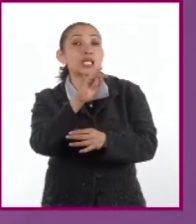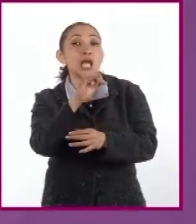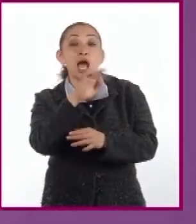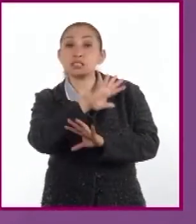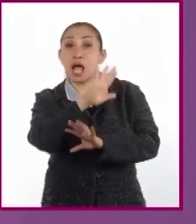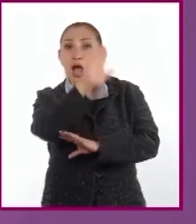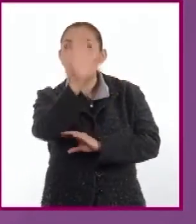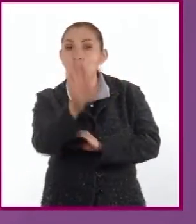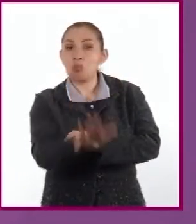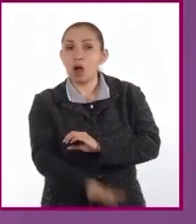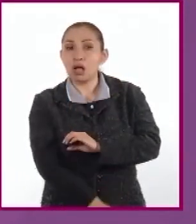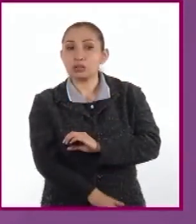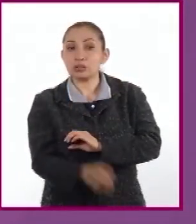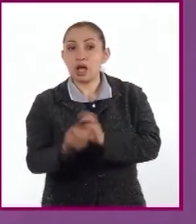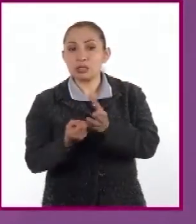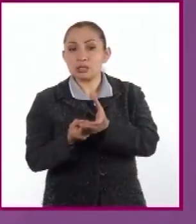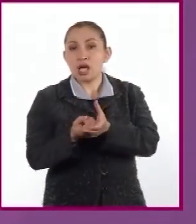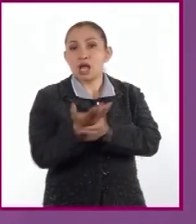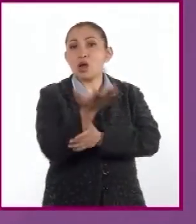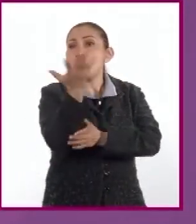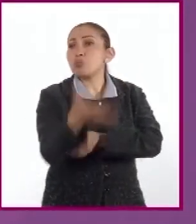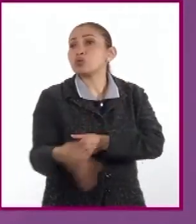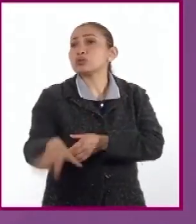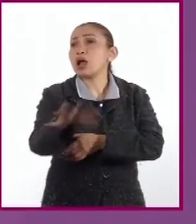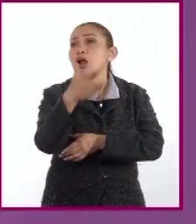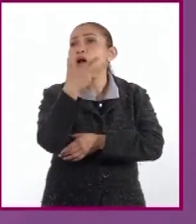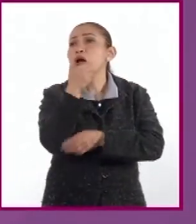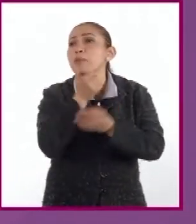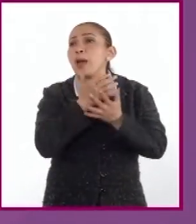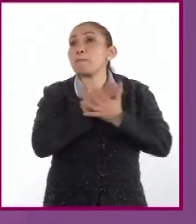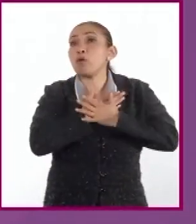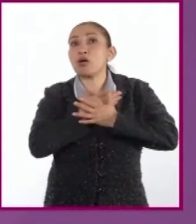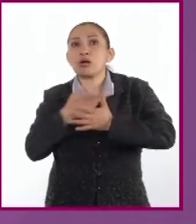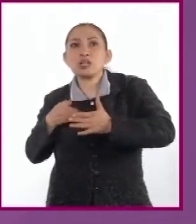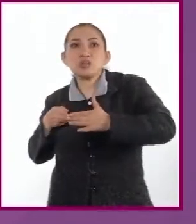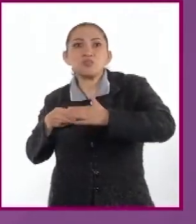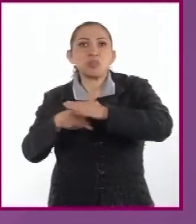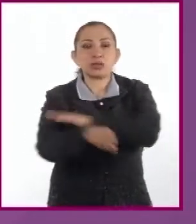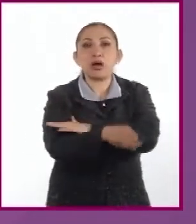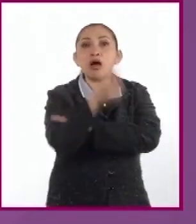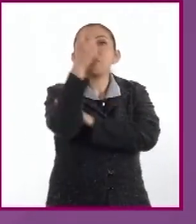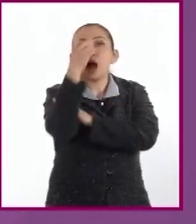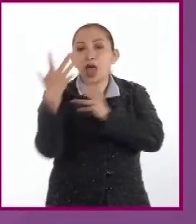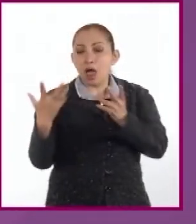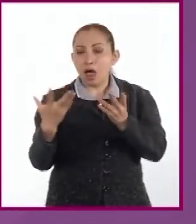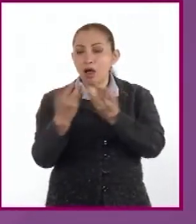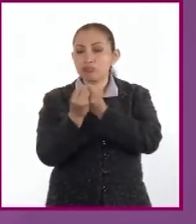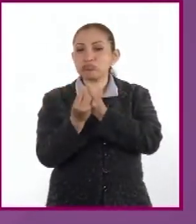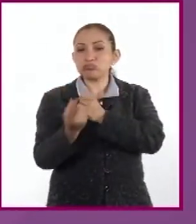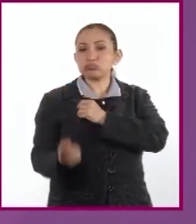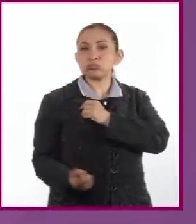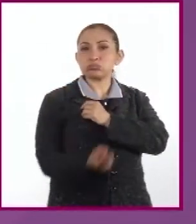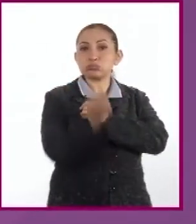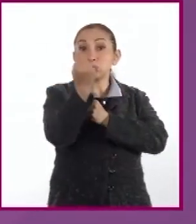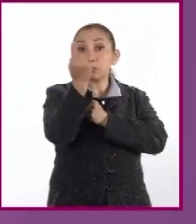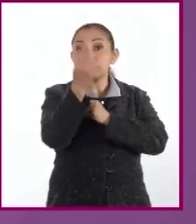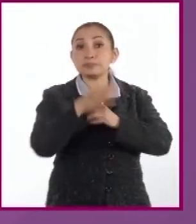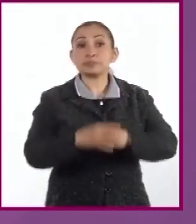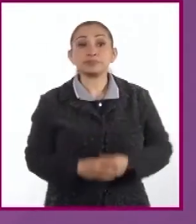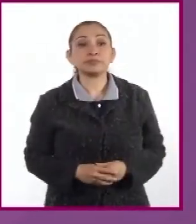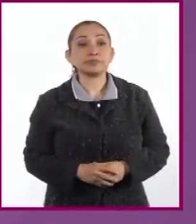muerta, salió en busca de su amado y lo mató para estar juntos en la eternidad.